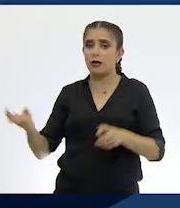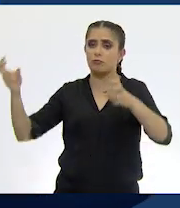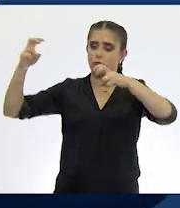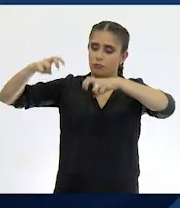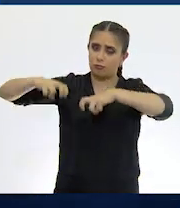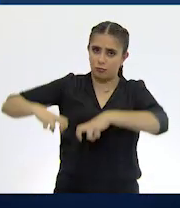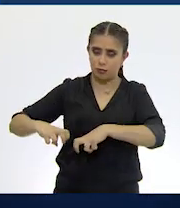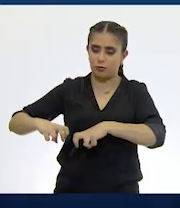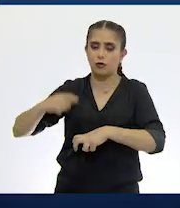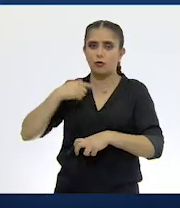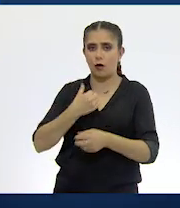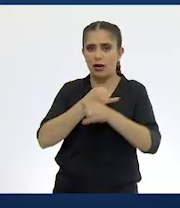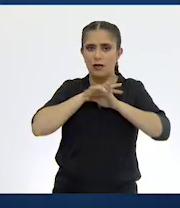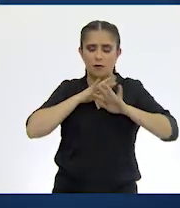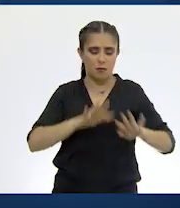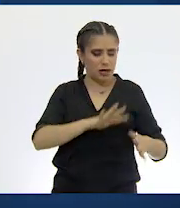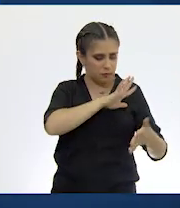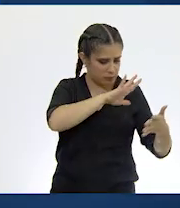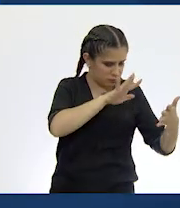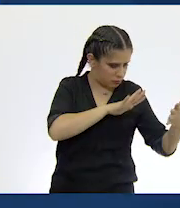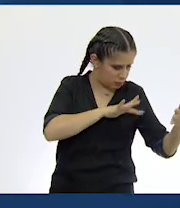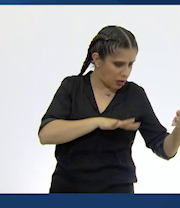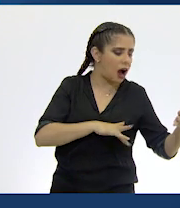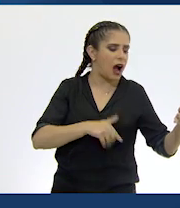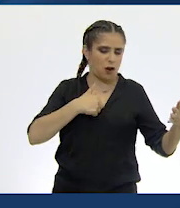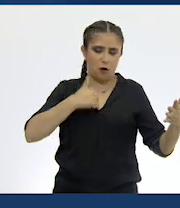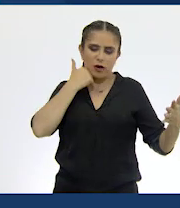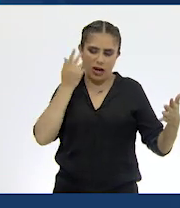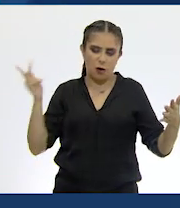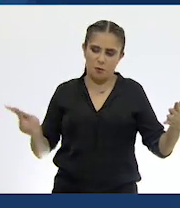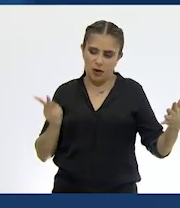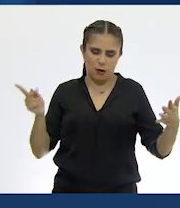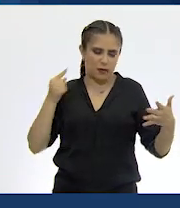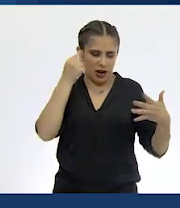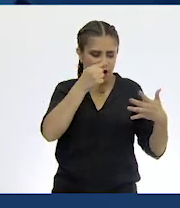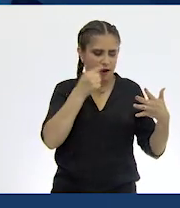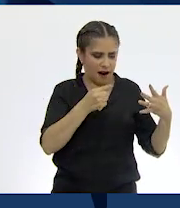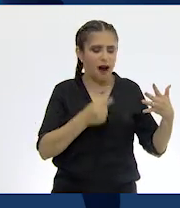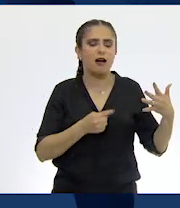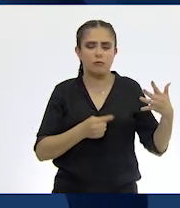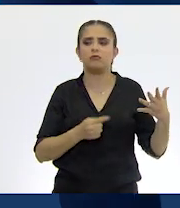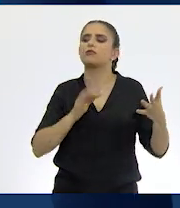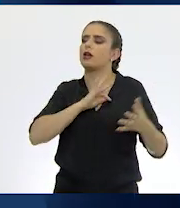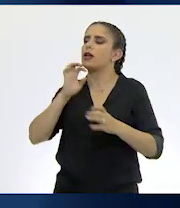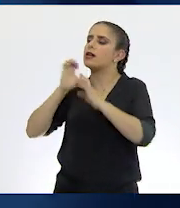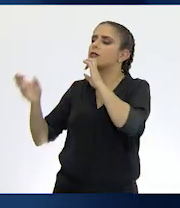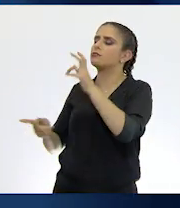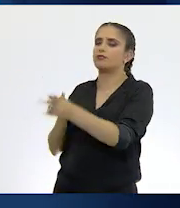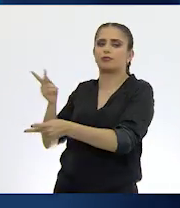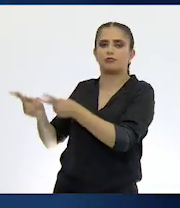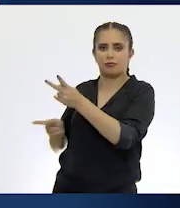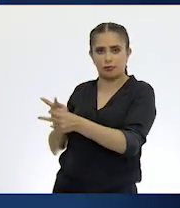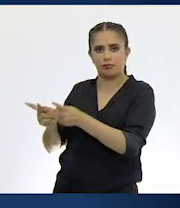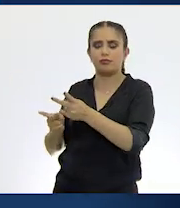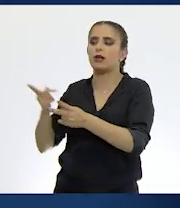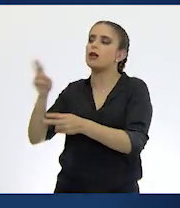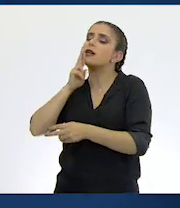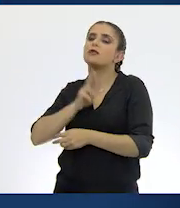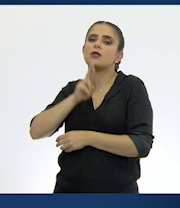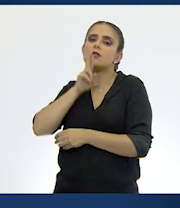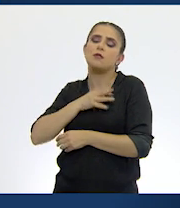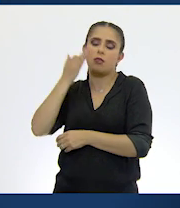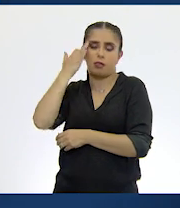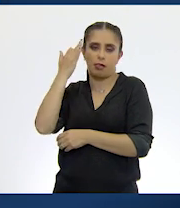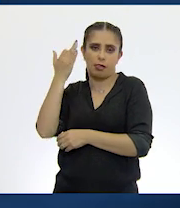la información que se busque obtener de ella o él. Y tenemos De un lado, las preguntas cerradas son preguntas